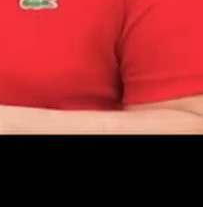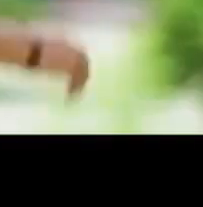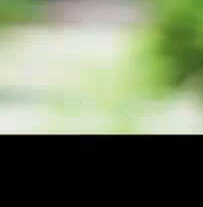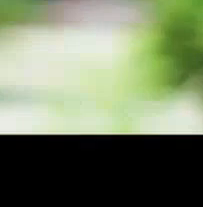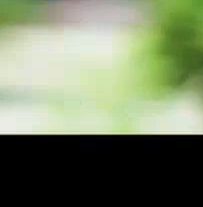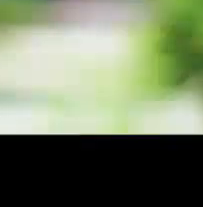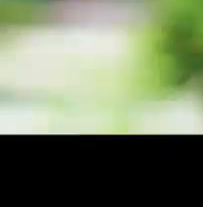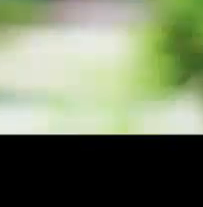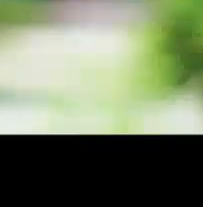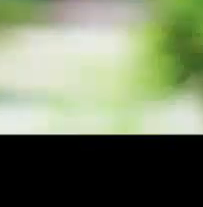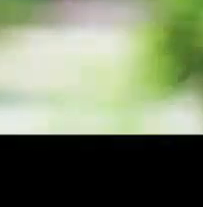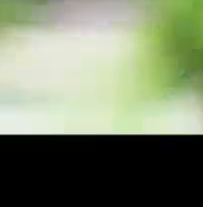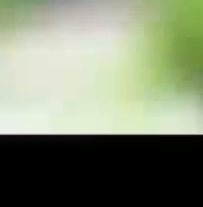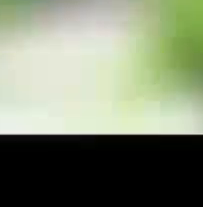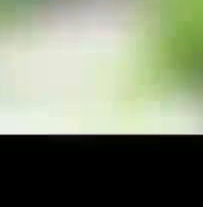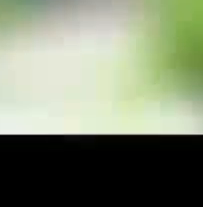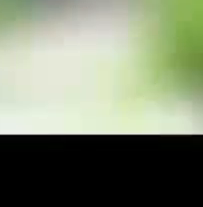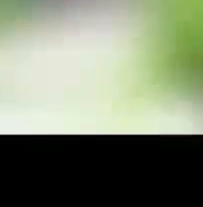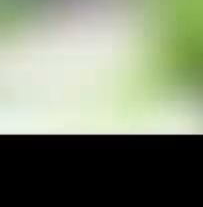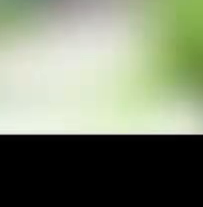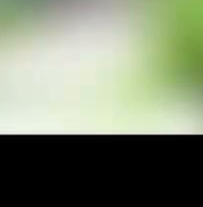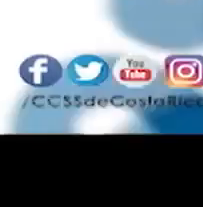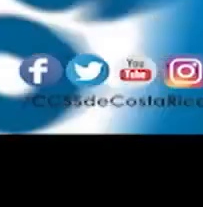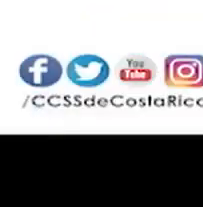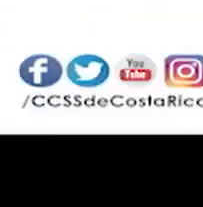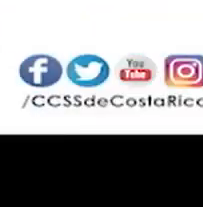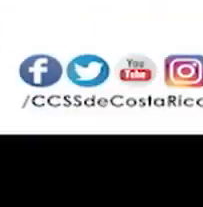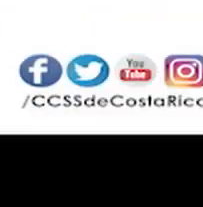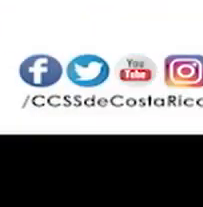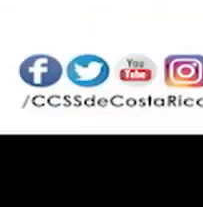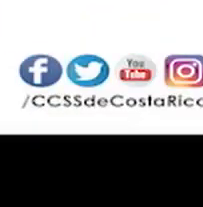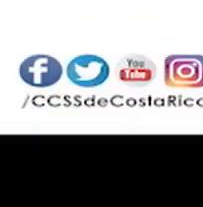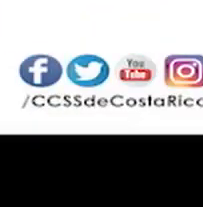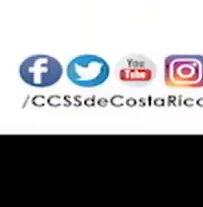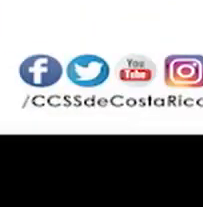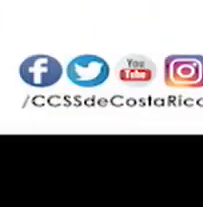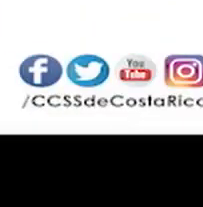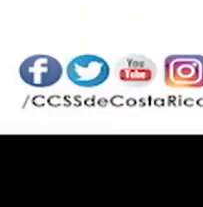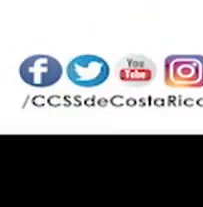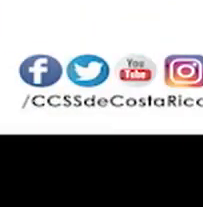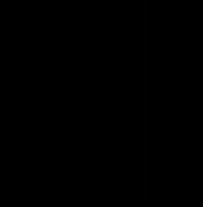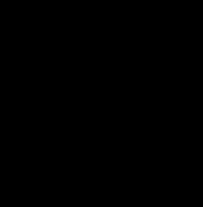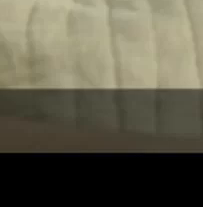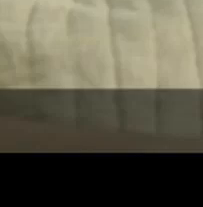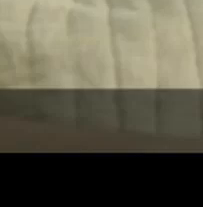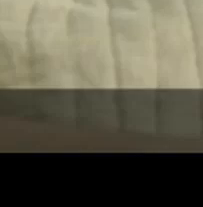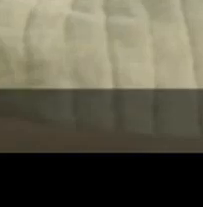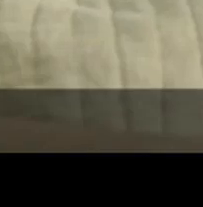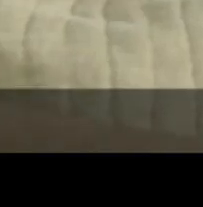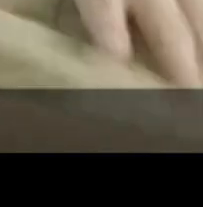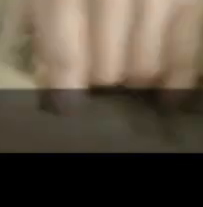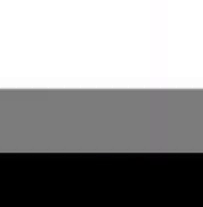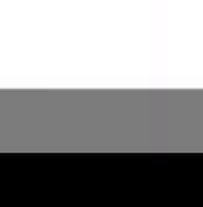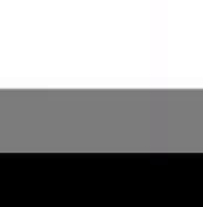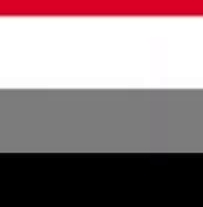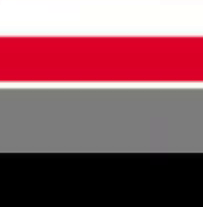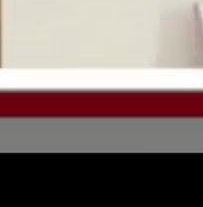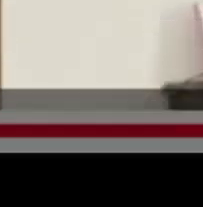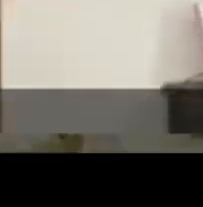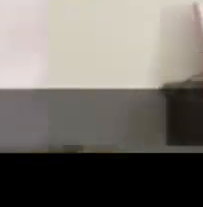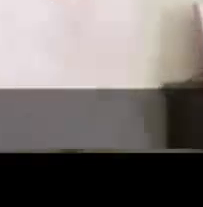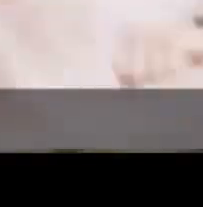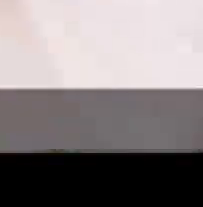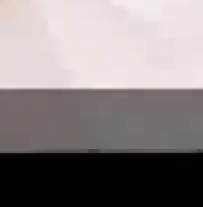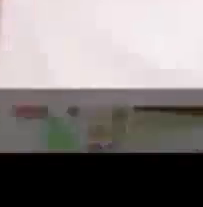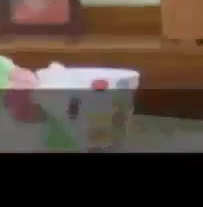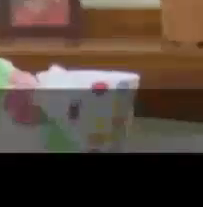importante. IBM Pensiones, la jugada inteligente. Caja Costarricense de Seguro Social. ¡Carlos! Se despierta tarde,